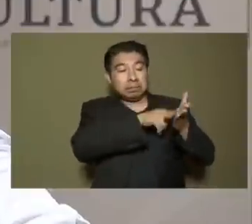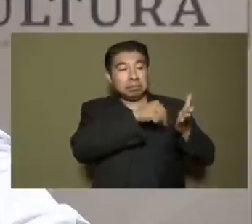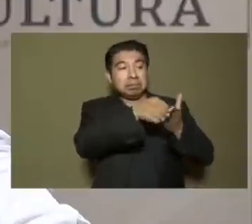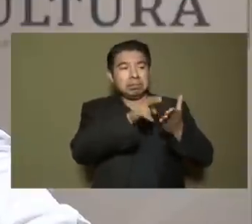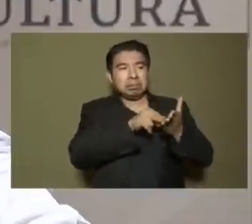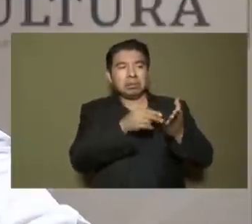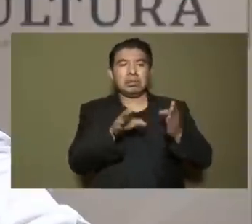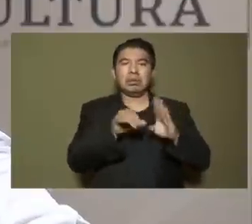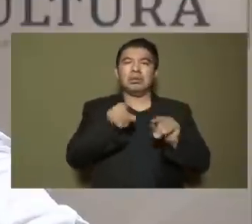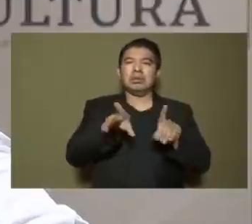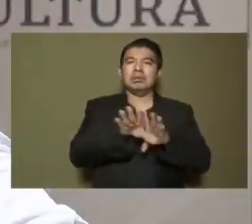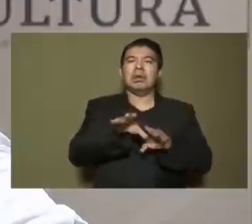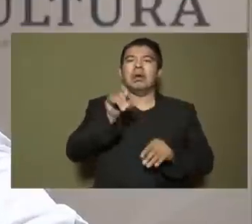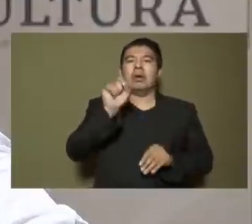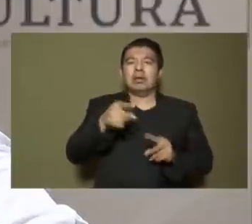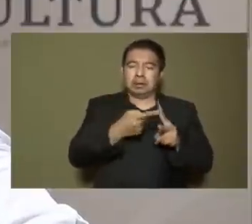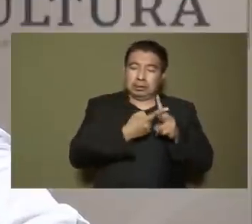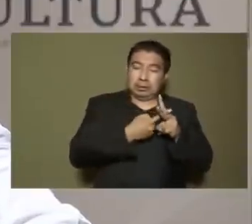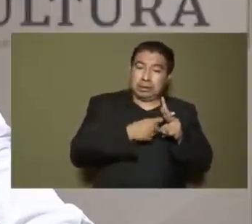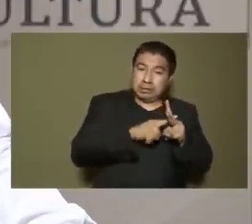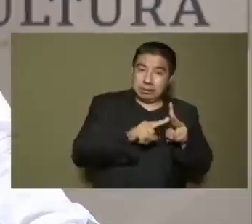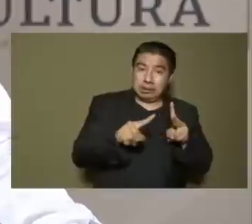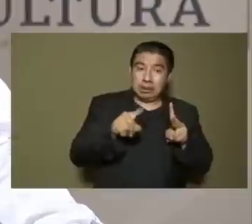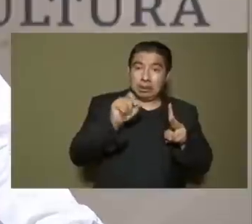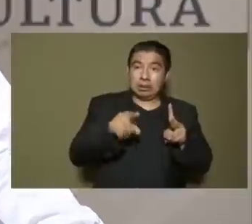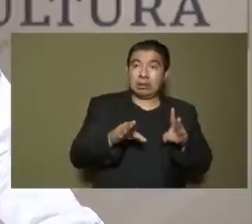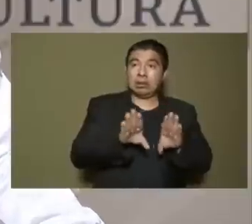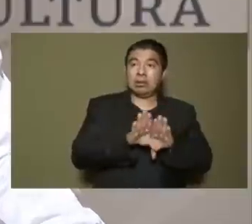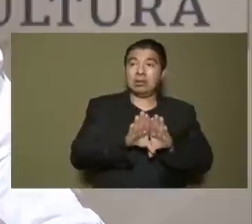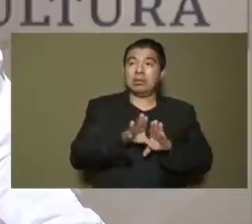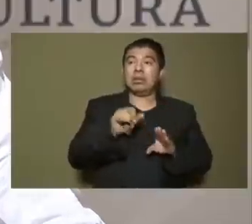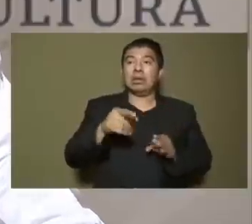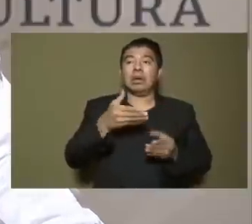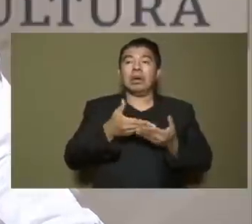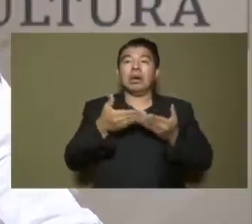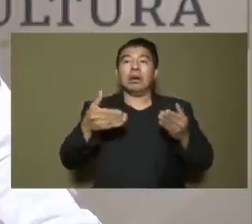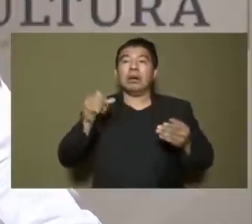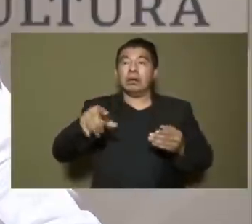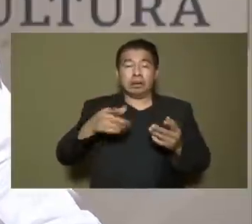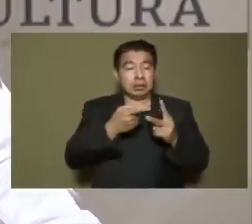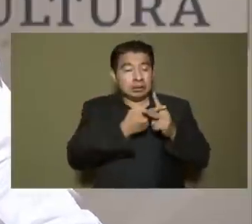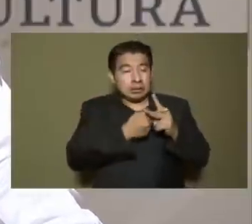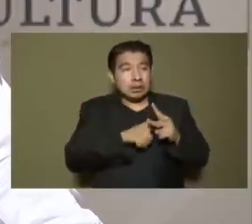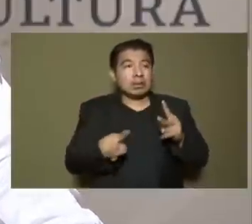Aquí inicia la exploración arqueológica.